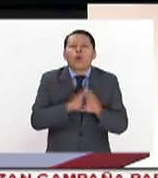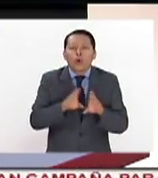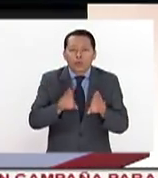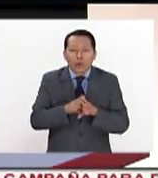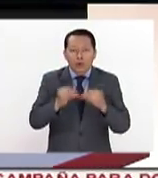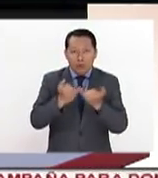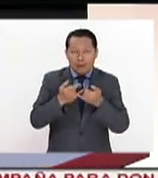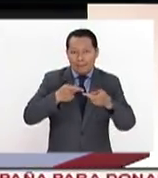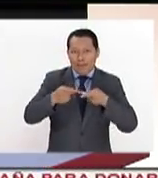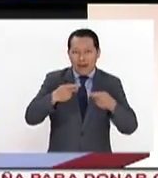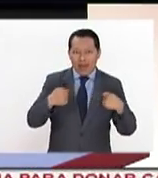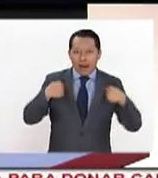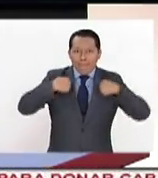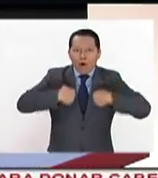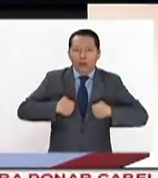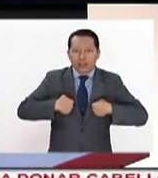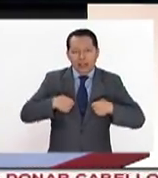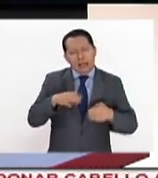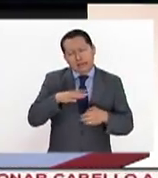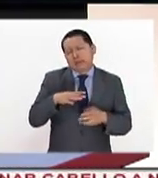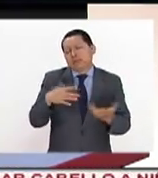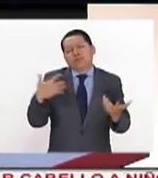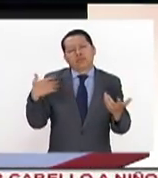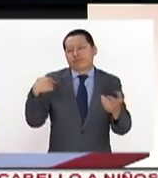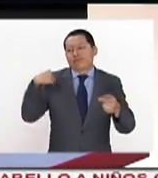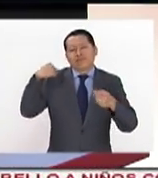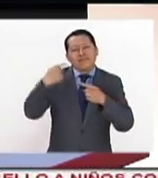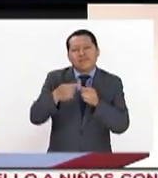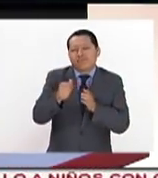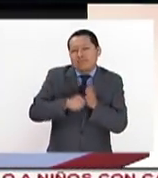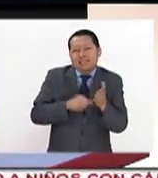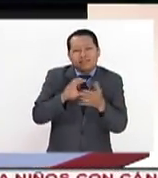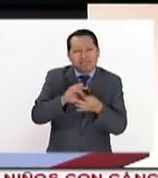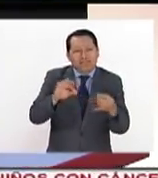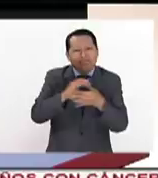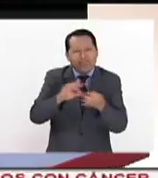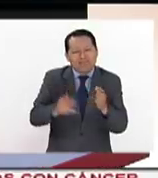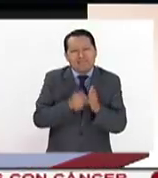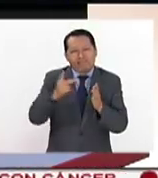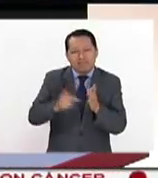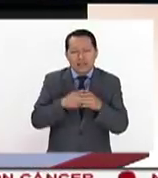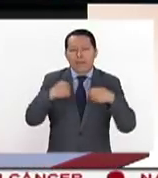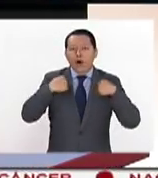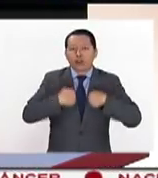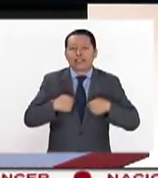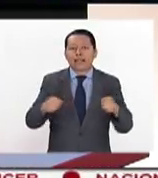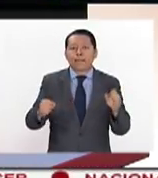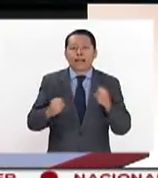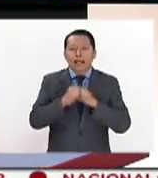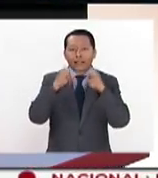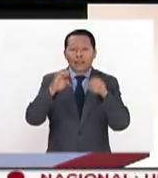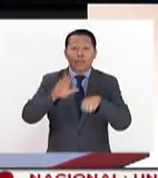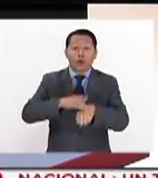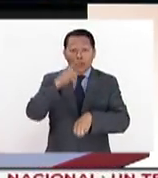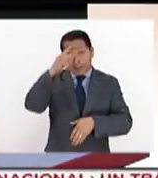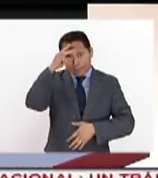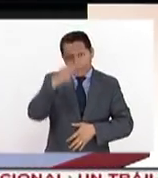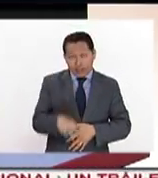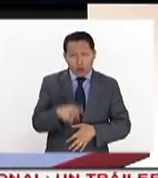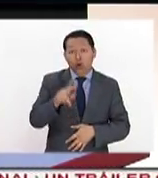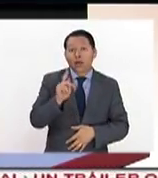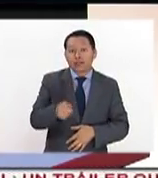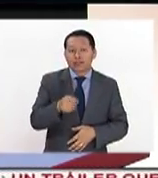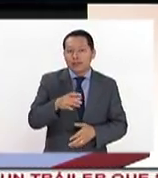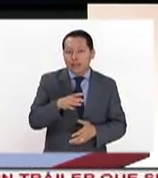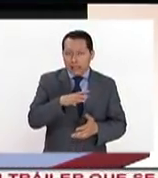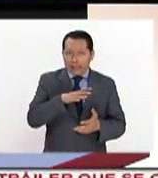tener preparada esta mochila, una mochila que se ha venido hablando durante los últimos meses, una mochila de emergencia, puesto que México no solo es una